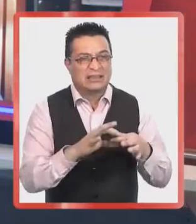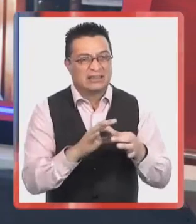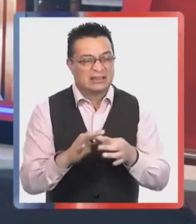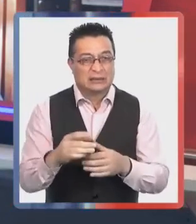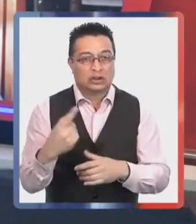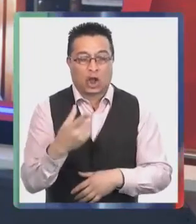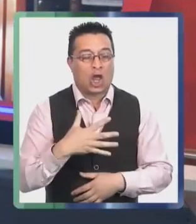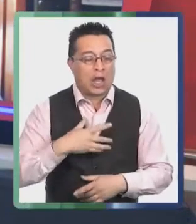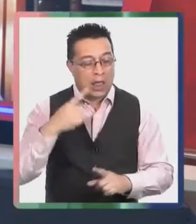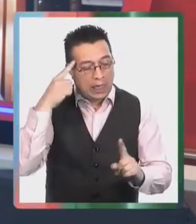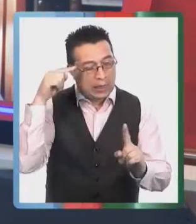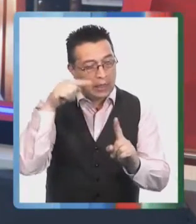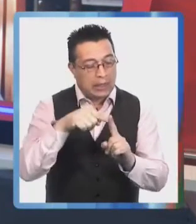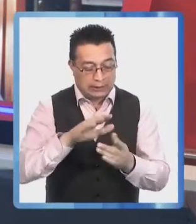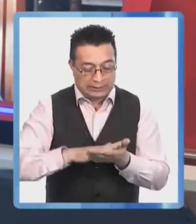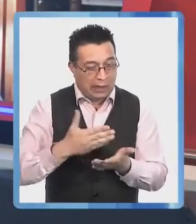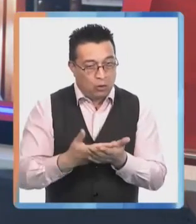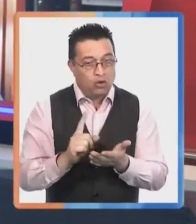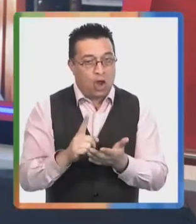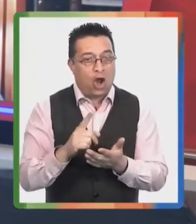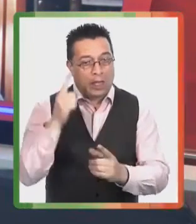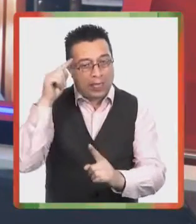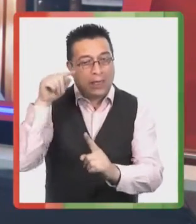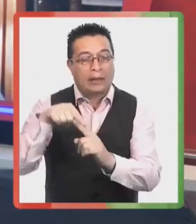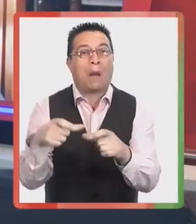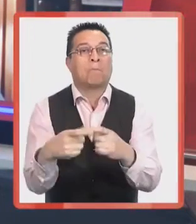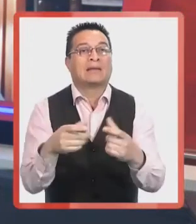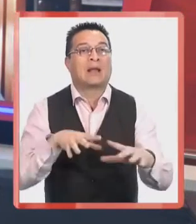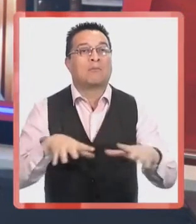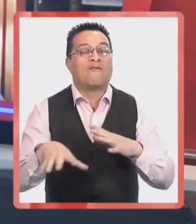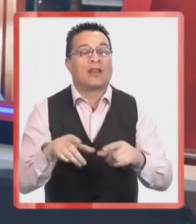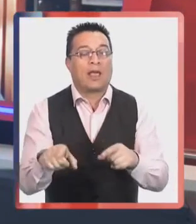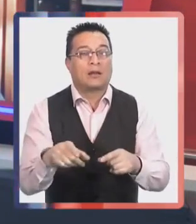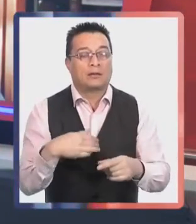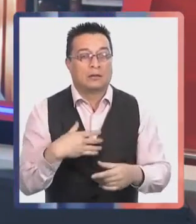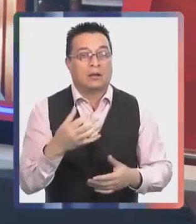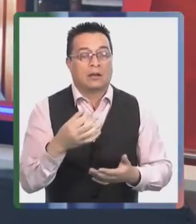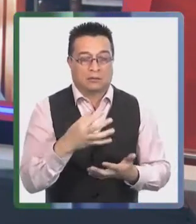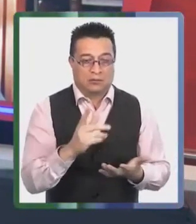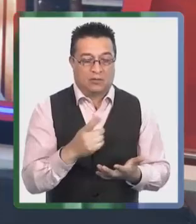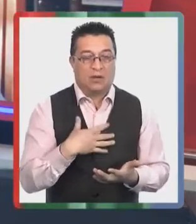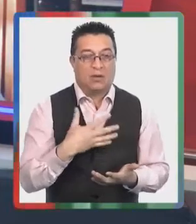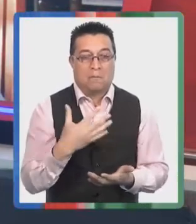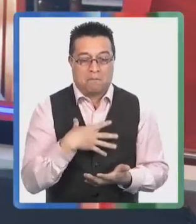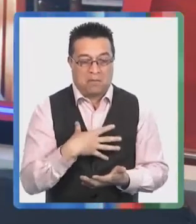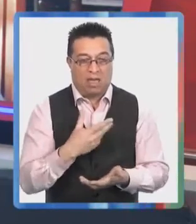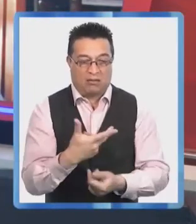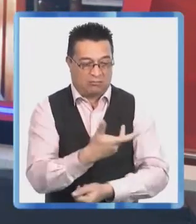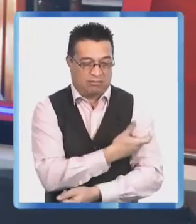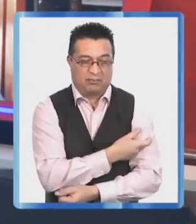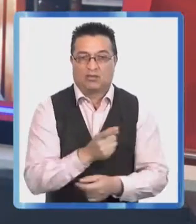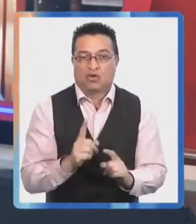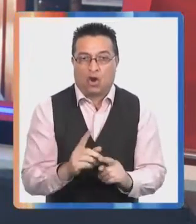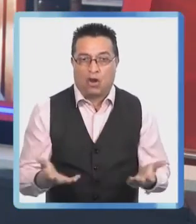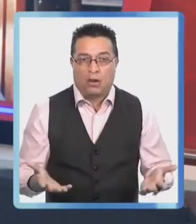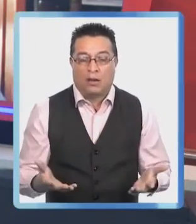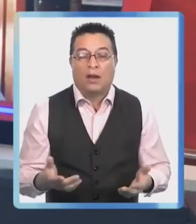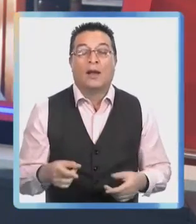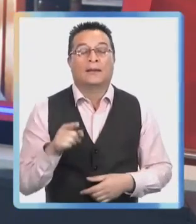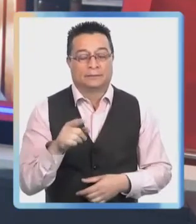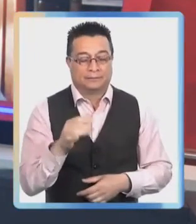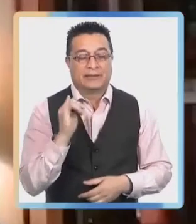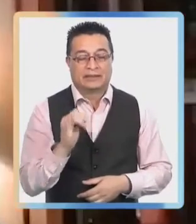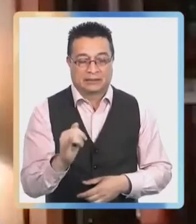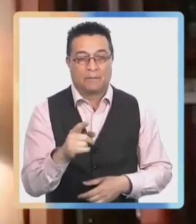por eso y no en razón de la salud de cada uno, ¿verdad? Porque algunos le tienen más miedo al remedio que a la enfermedad, parece. Sí, yo